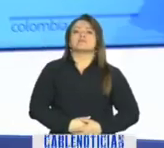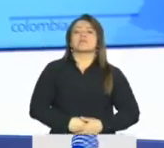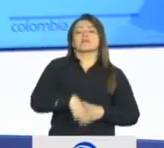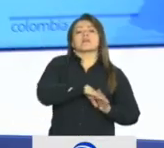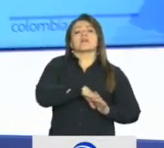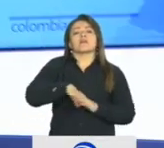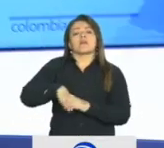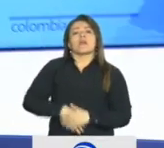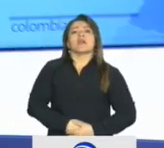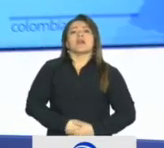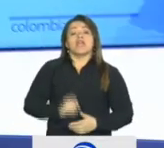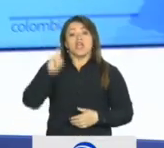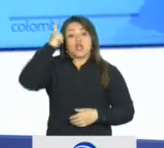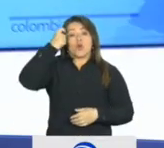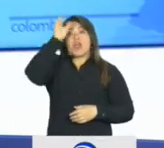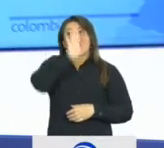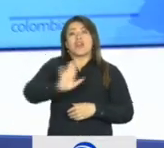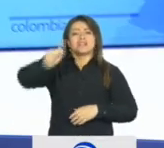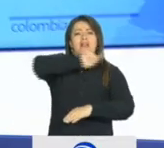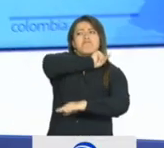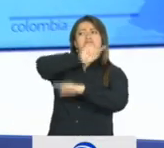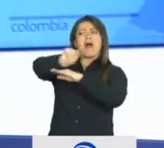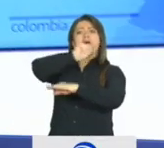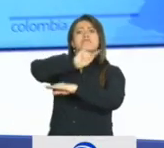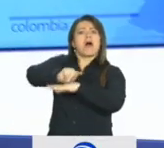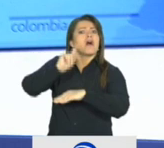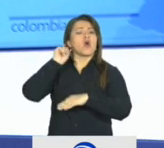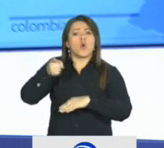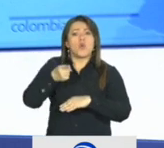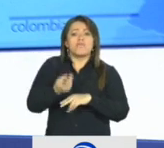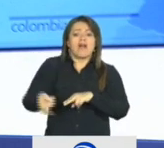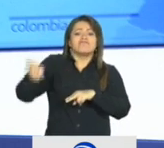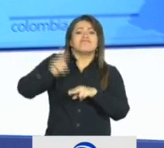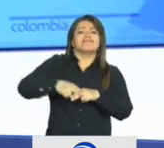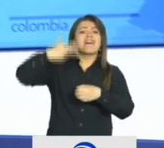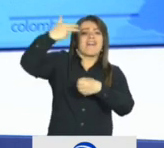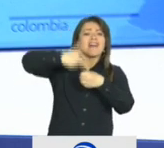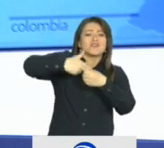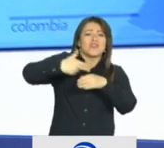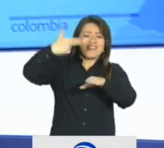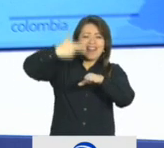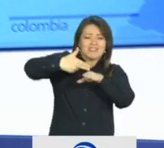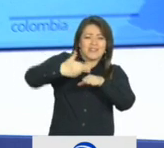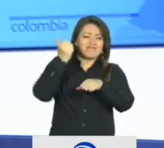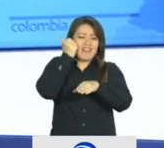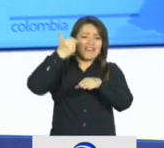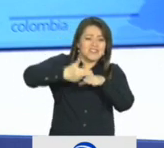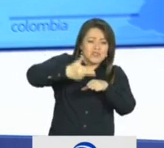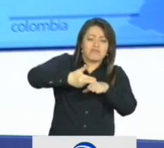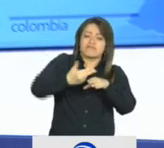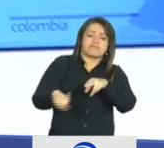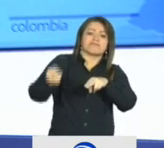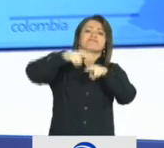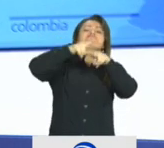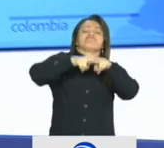Y no cesan las críticas al gobierno nacional tras el aumento del precio de la gasolina. Líderes del gremio de taxistas están considerando un cese de actividades